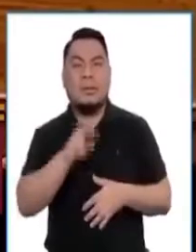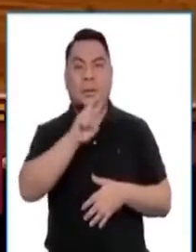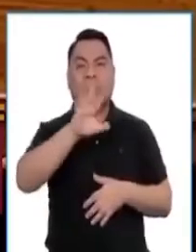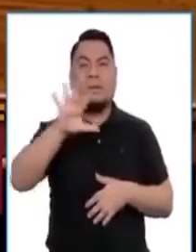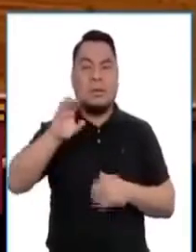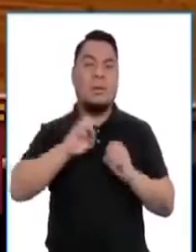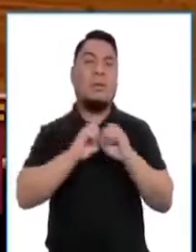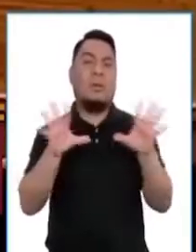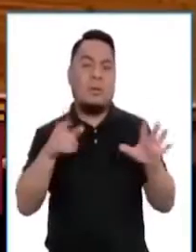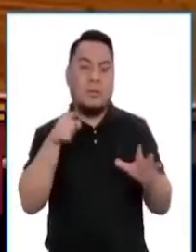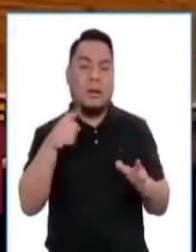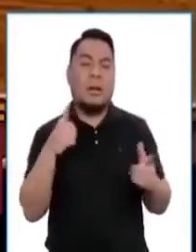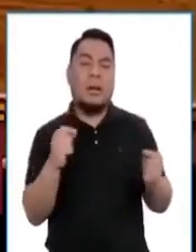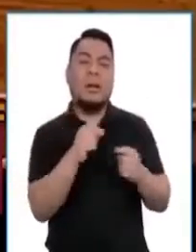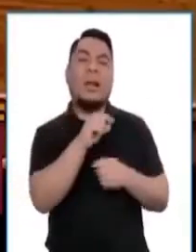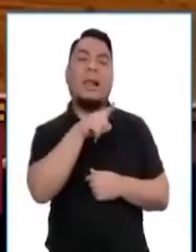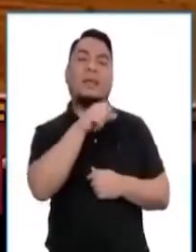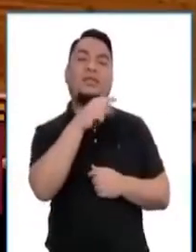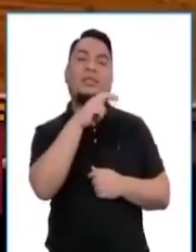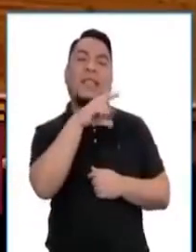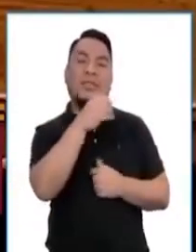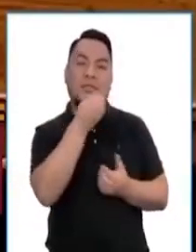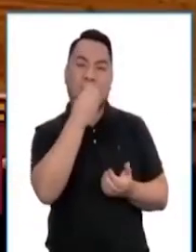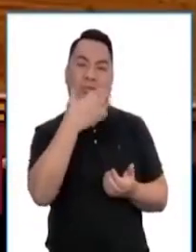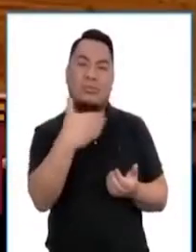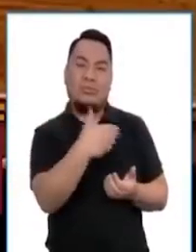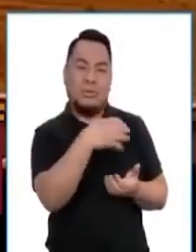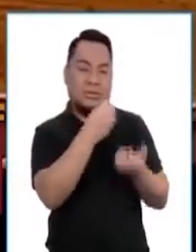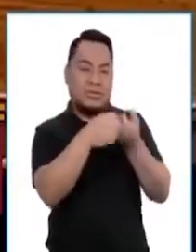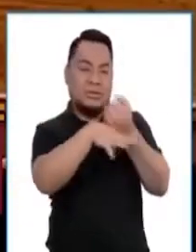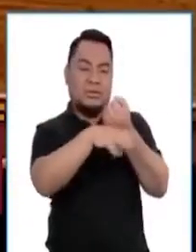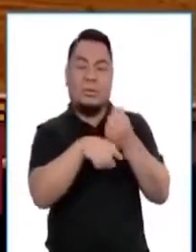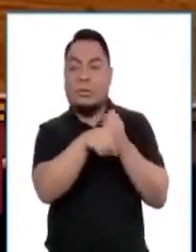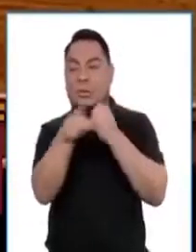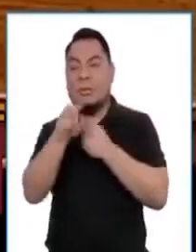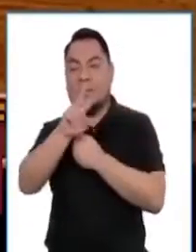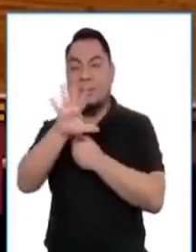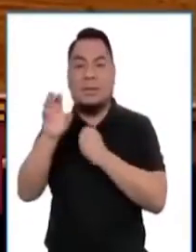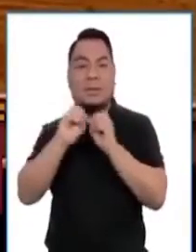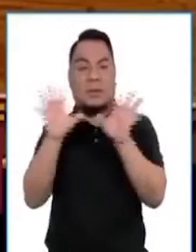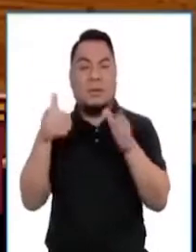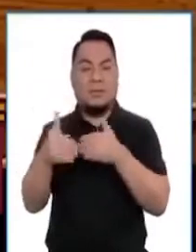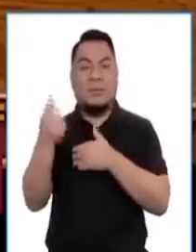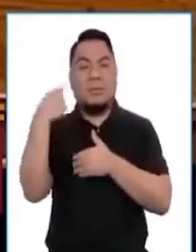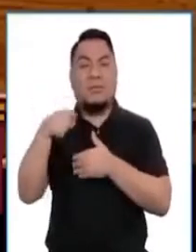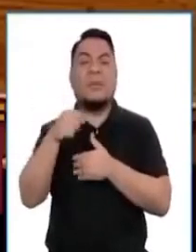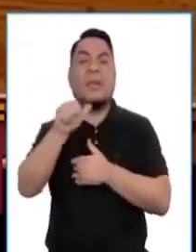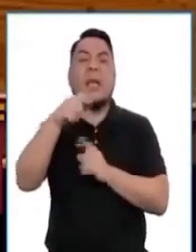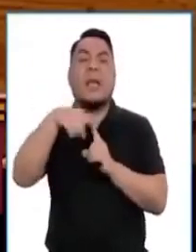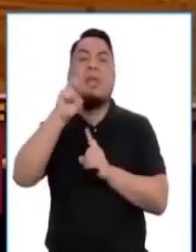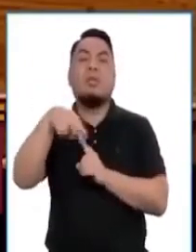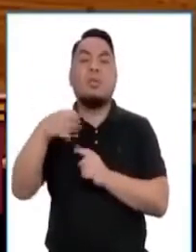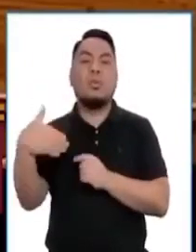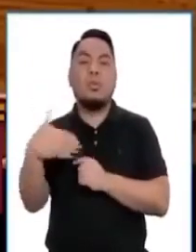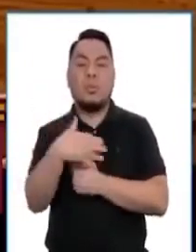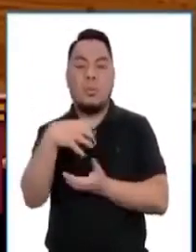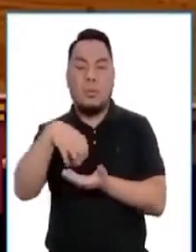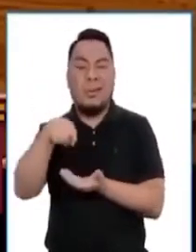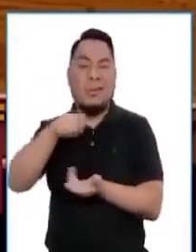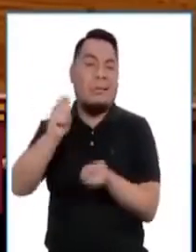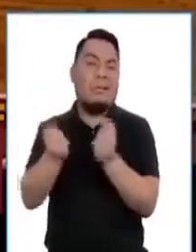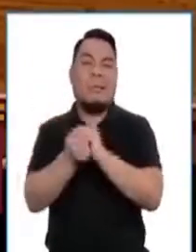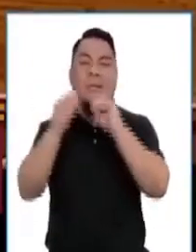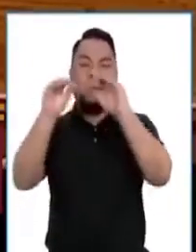para langostinos y hasta 45 días hábiles para el atún ahora será